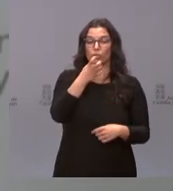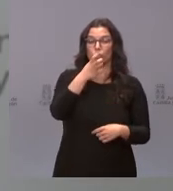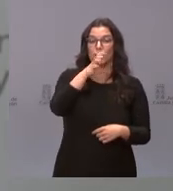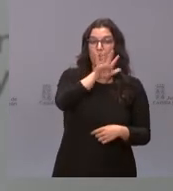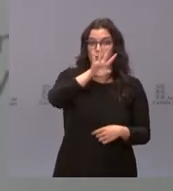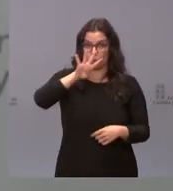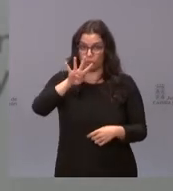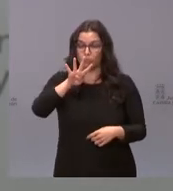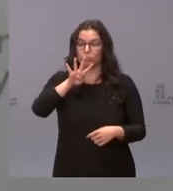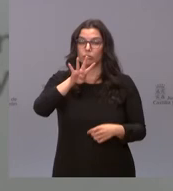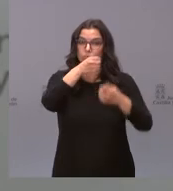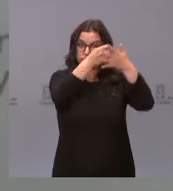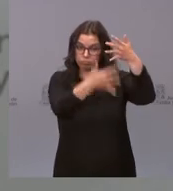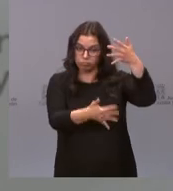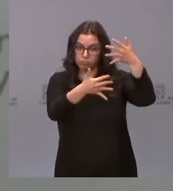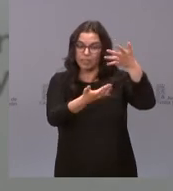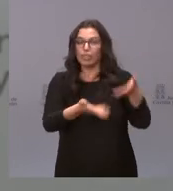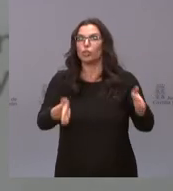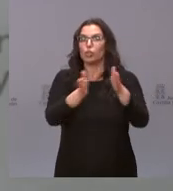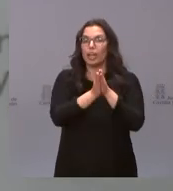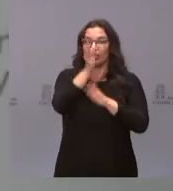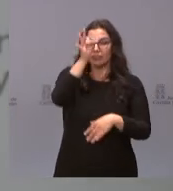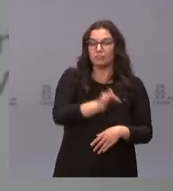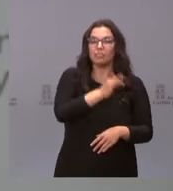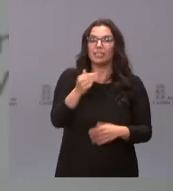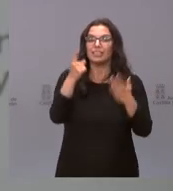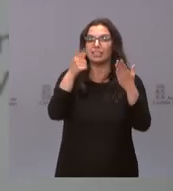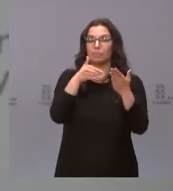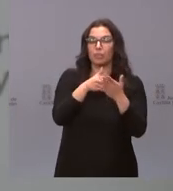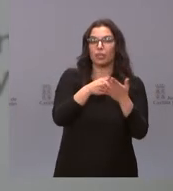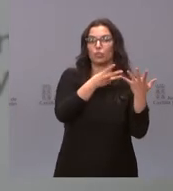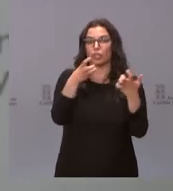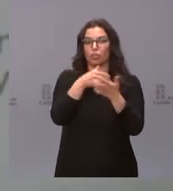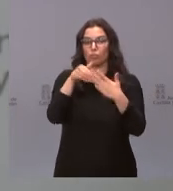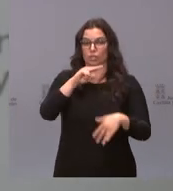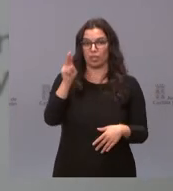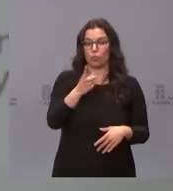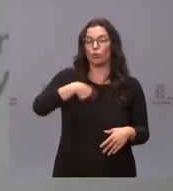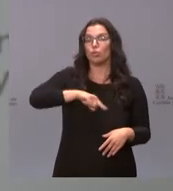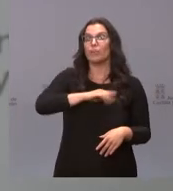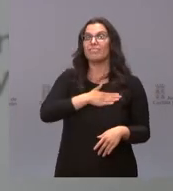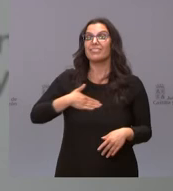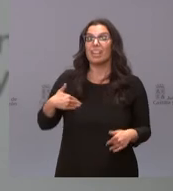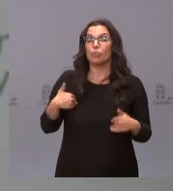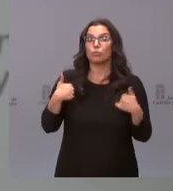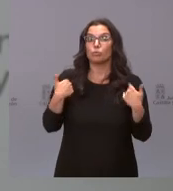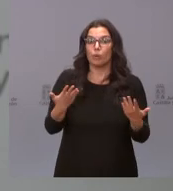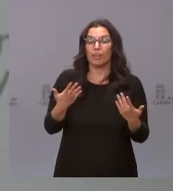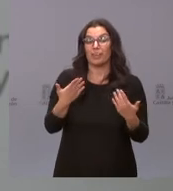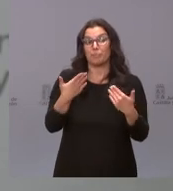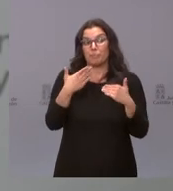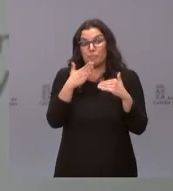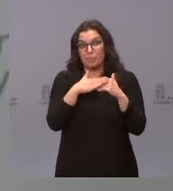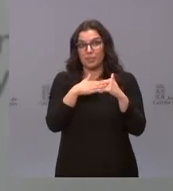proyectos de seis mil 800 millones de euros y nuestra aspiración es conseguir al menos de esa